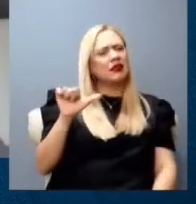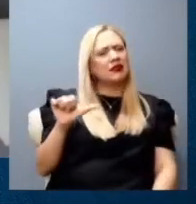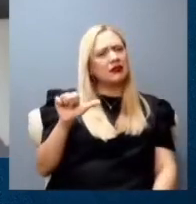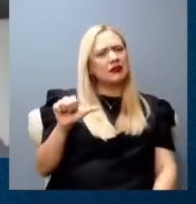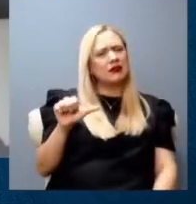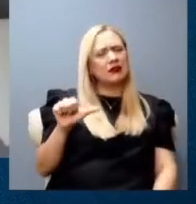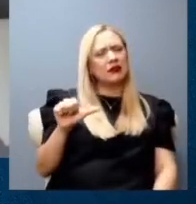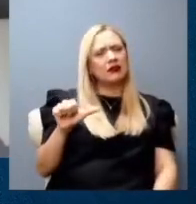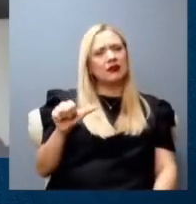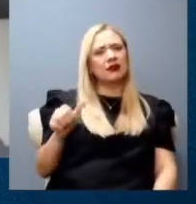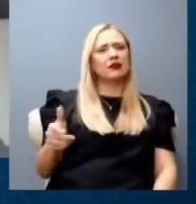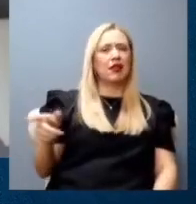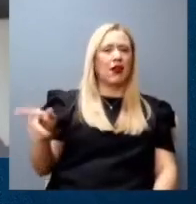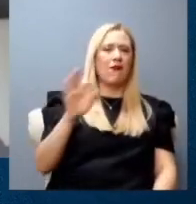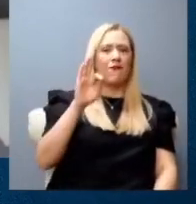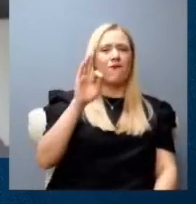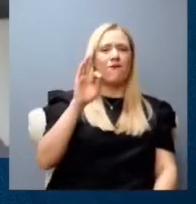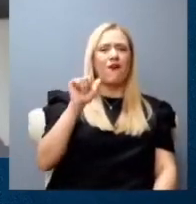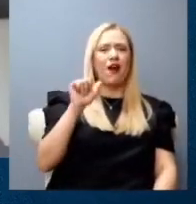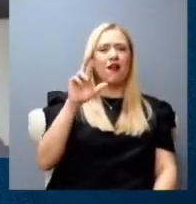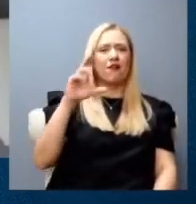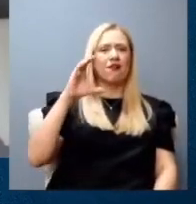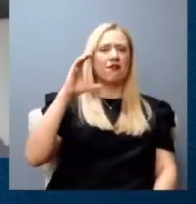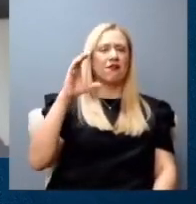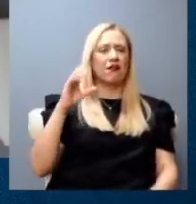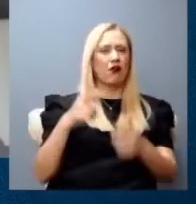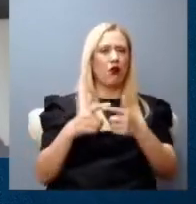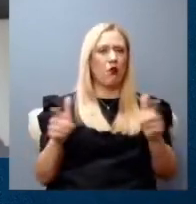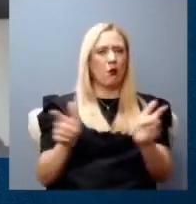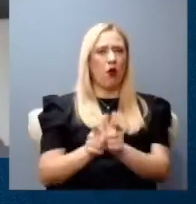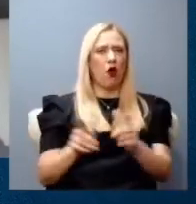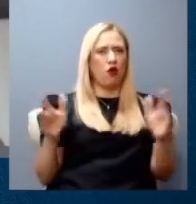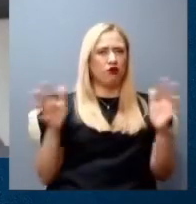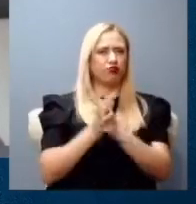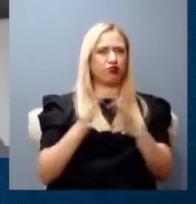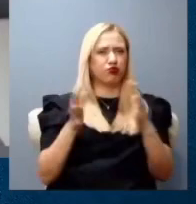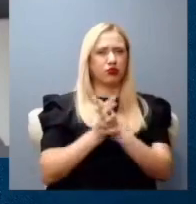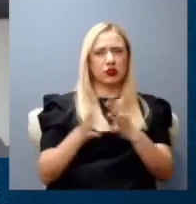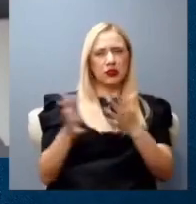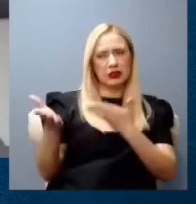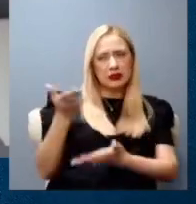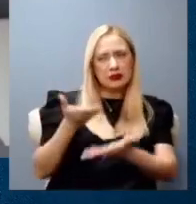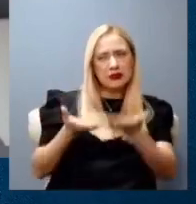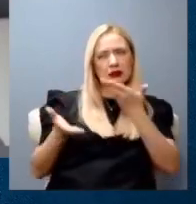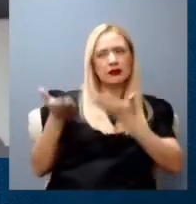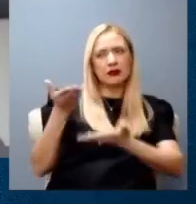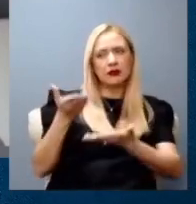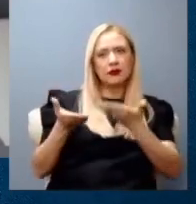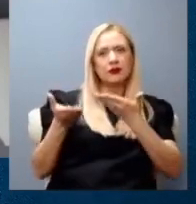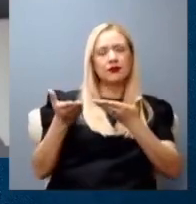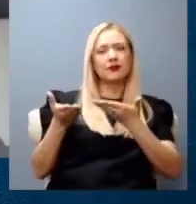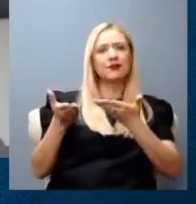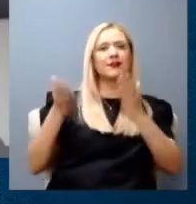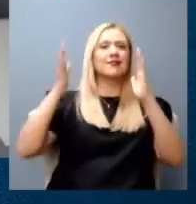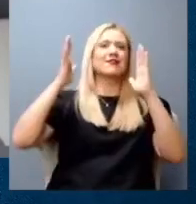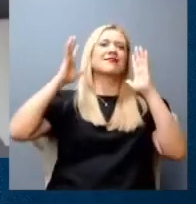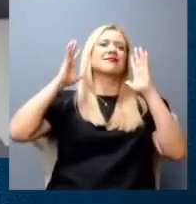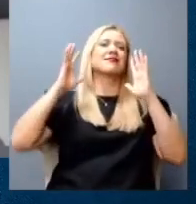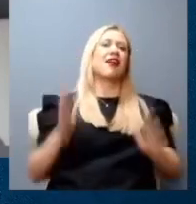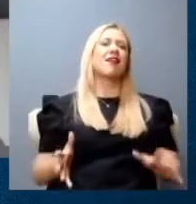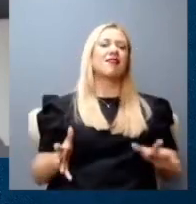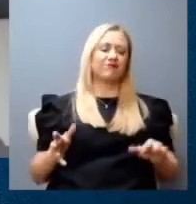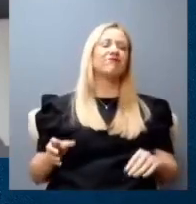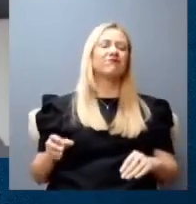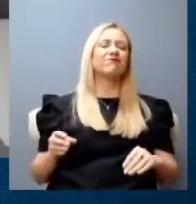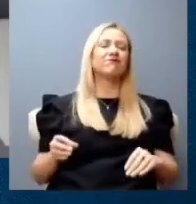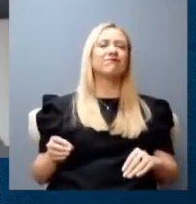la antigua guerrilla FARC, tal vez es la primera vez que logramos un diseño integral de justicia